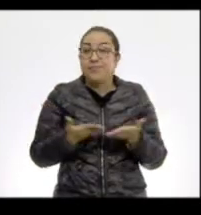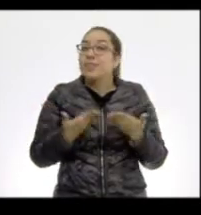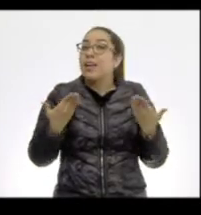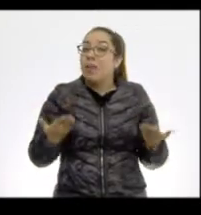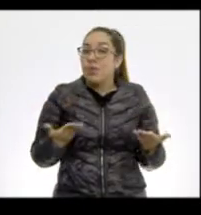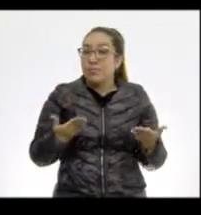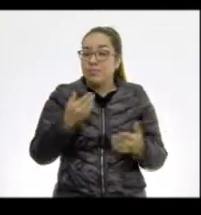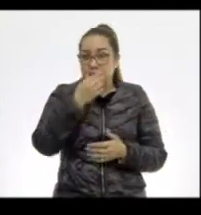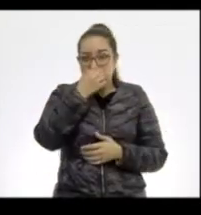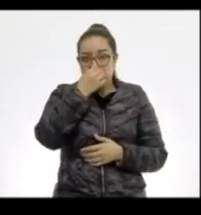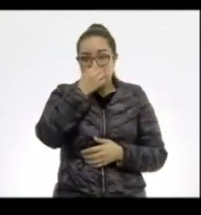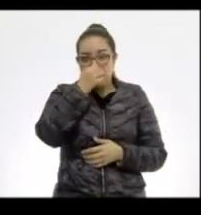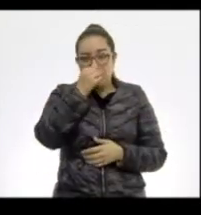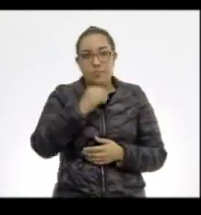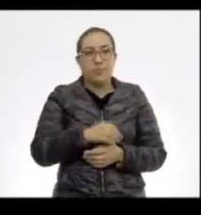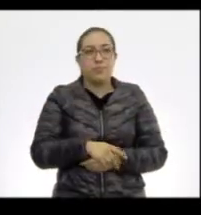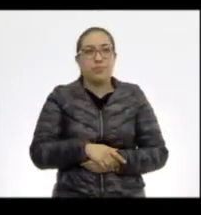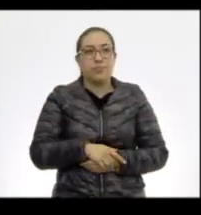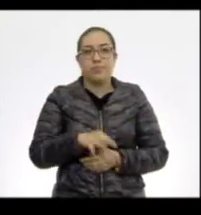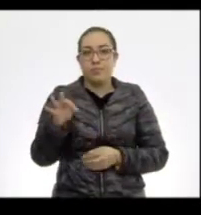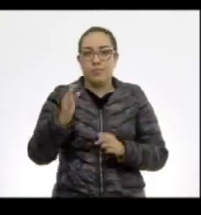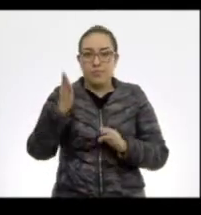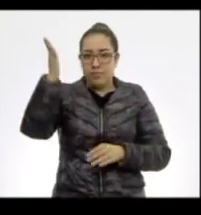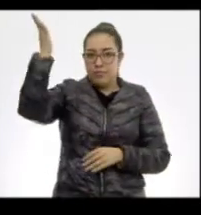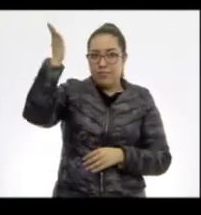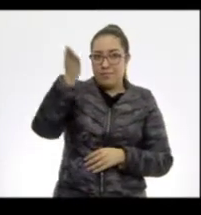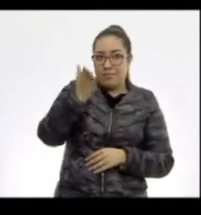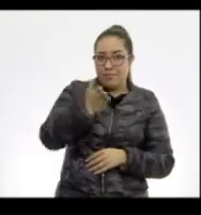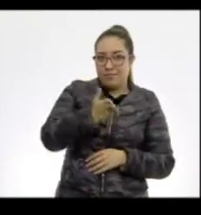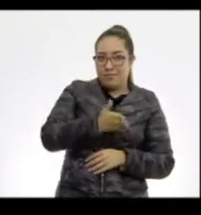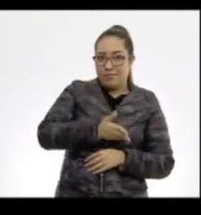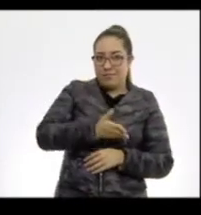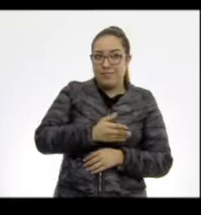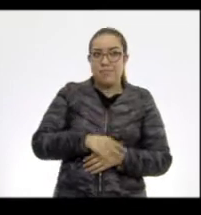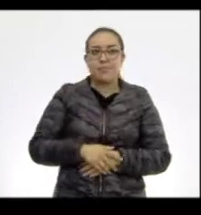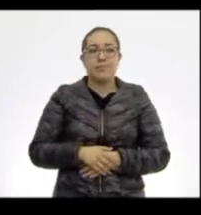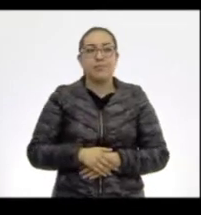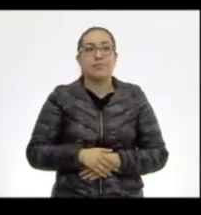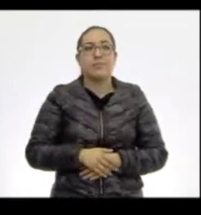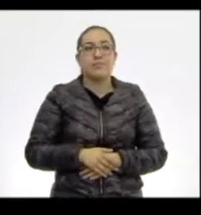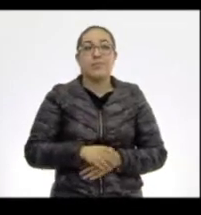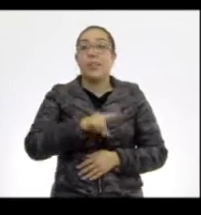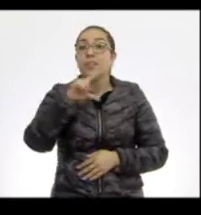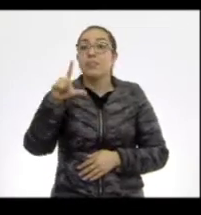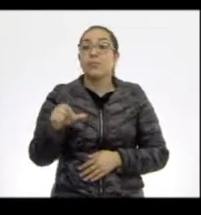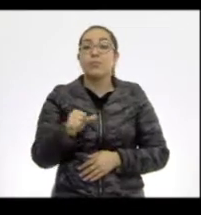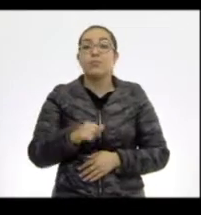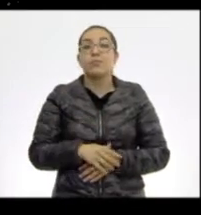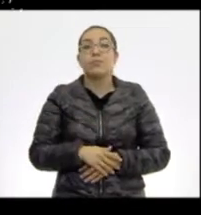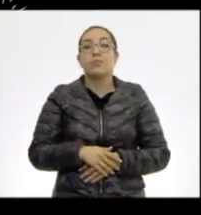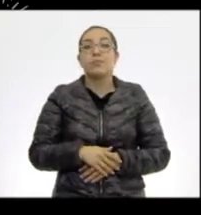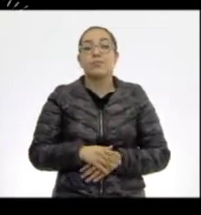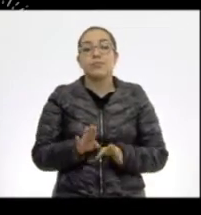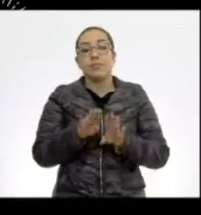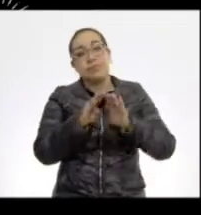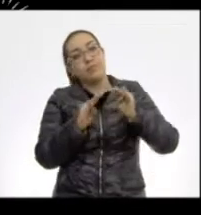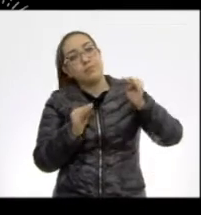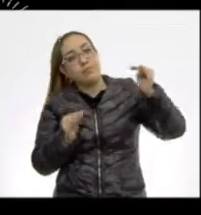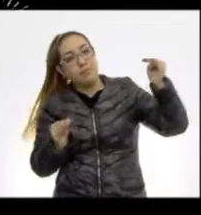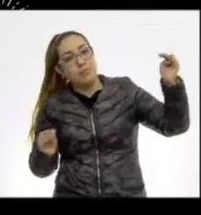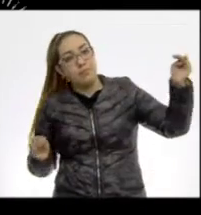Ahora, tal vez en diagonal. Y ahora, en diagonal del otro